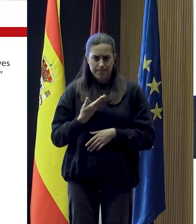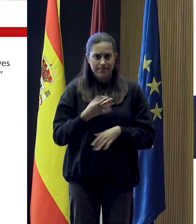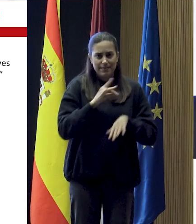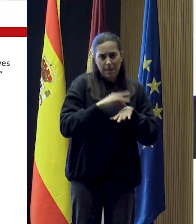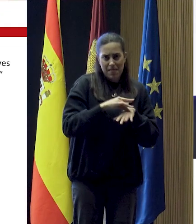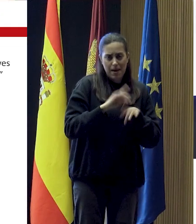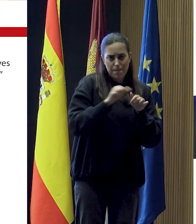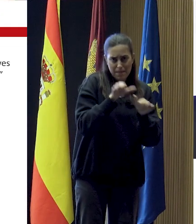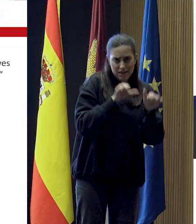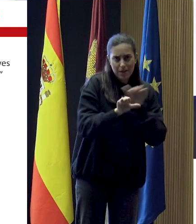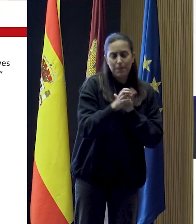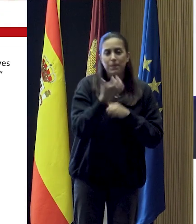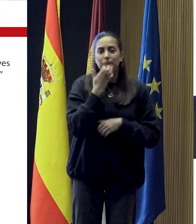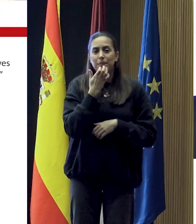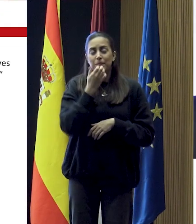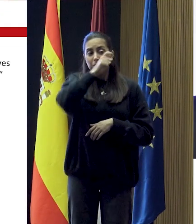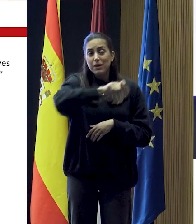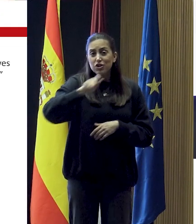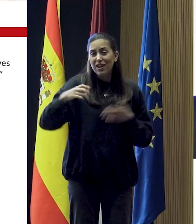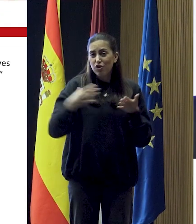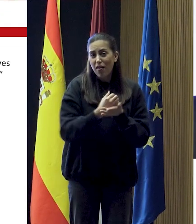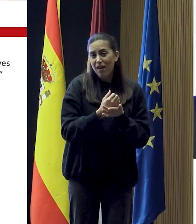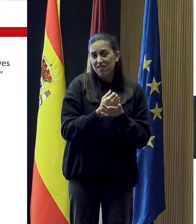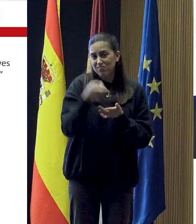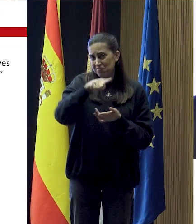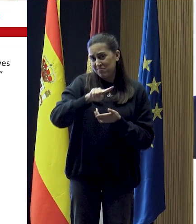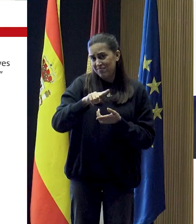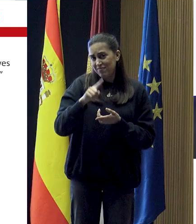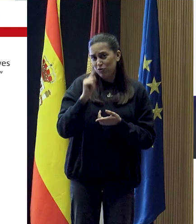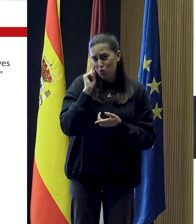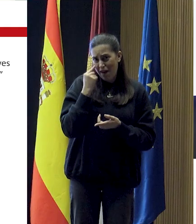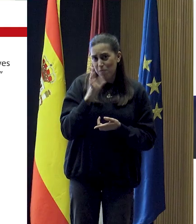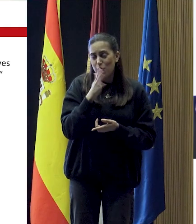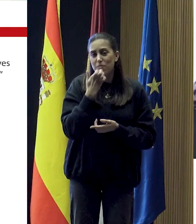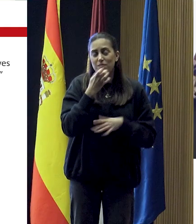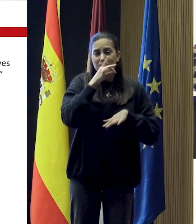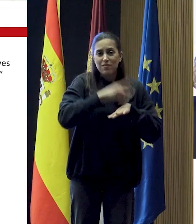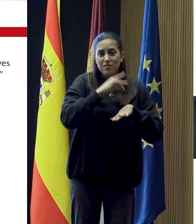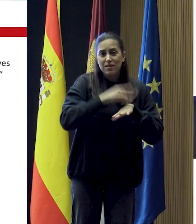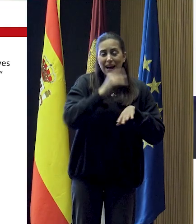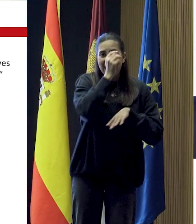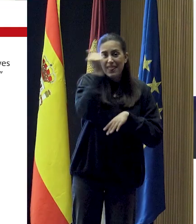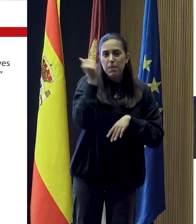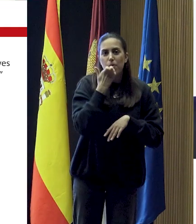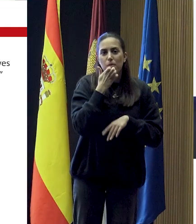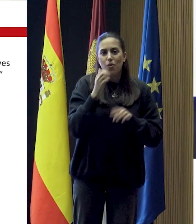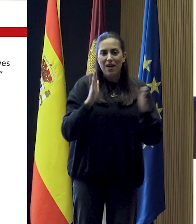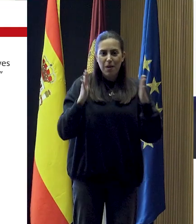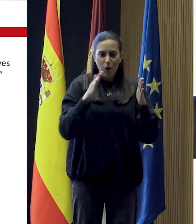Sin embargo, para todos supongo que es bastante familiar el saber que los enfermos de Alzheimer recuerdan muy bien su